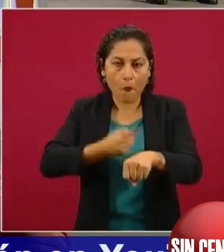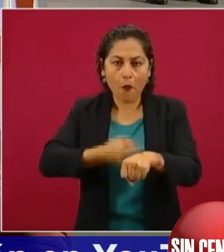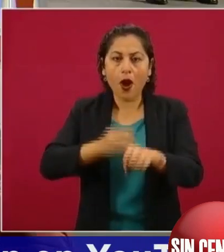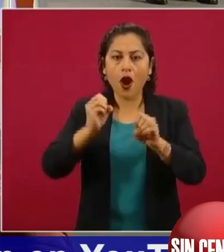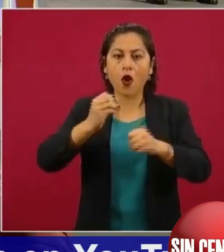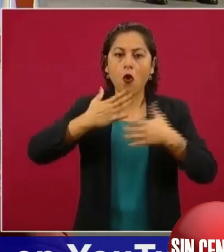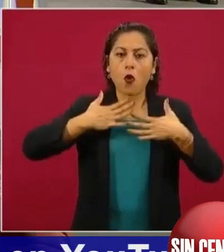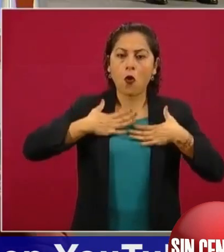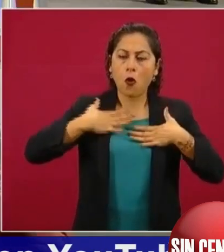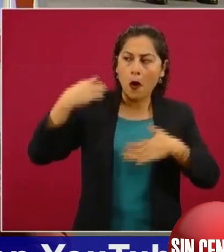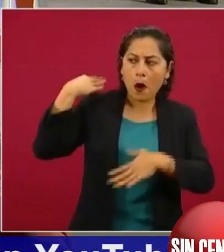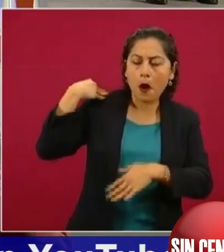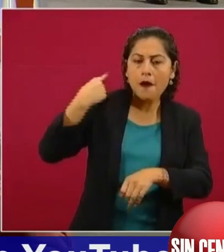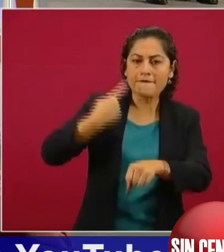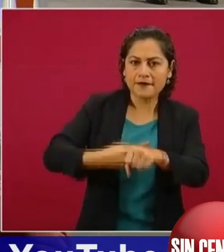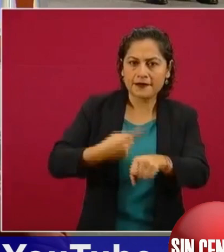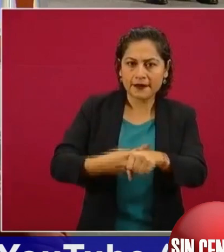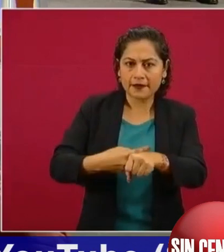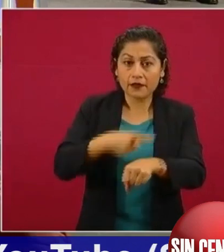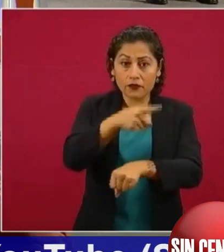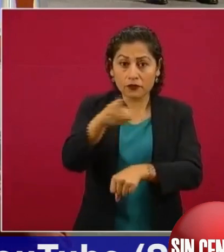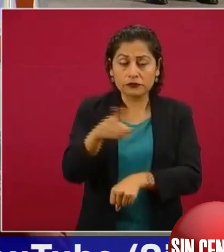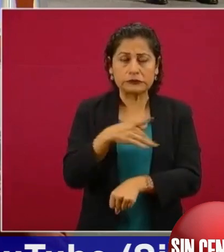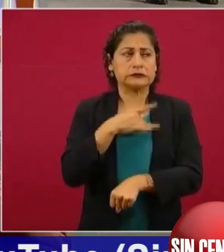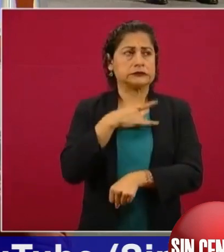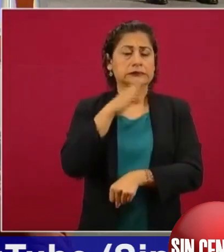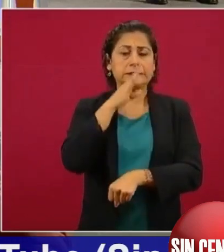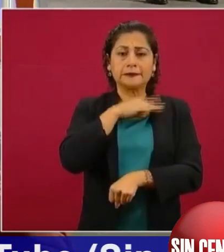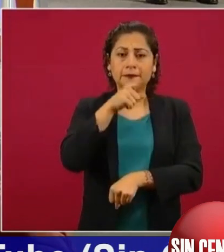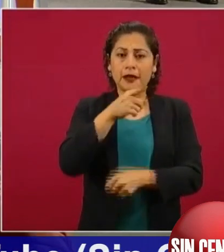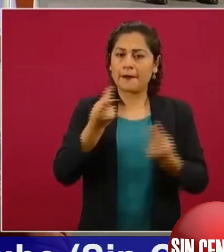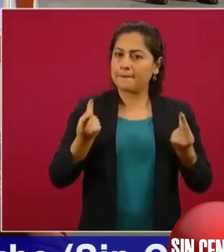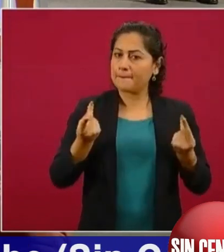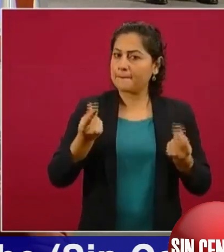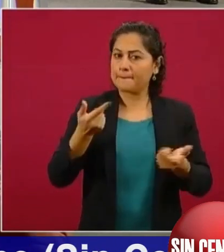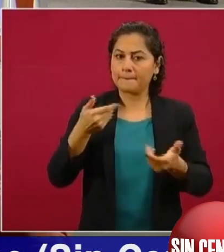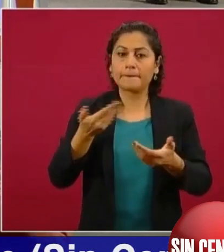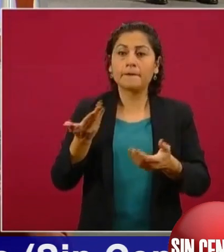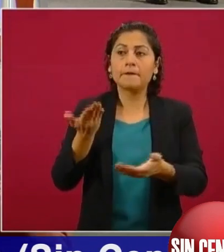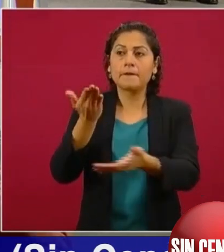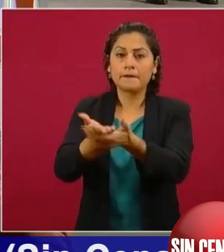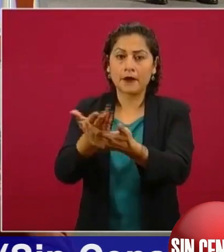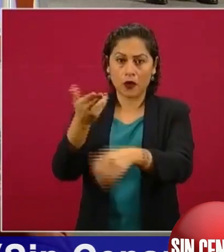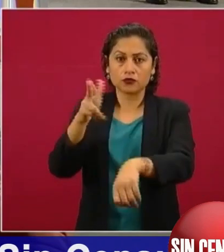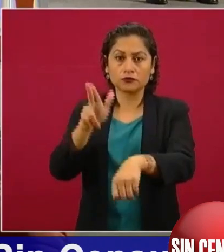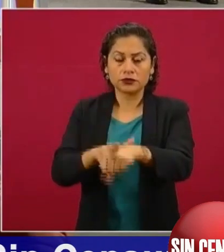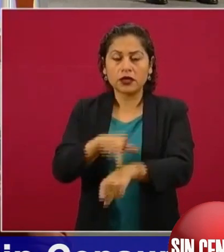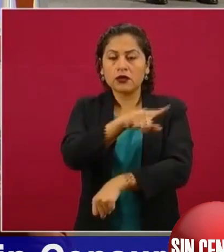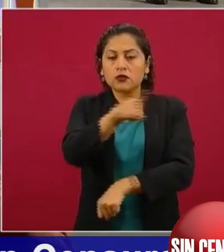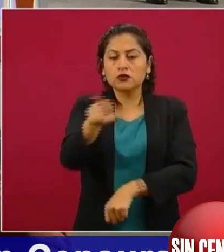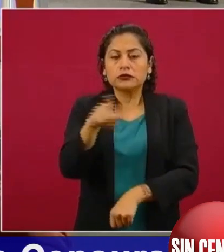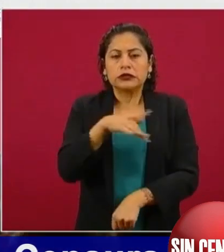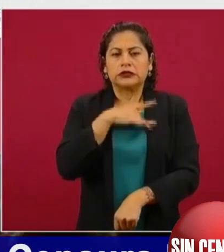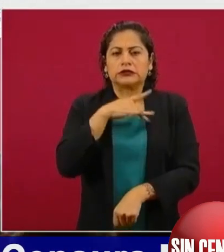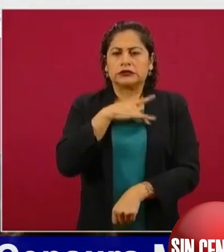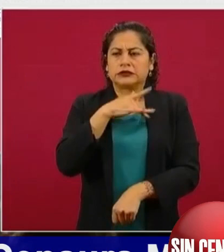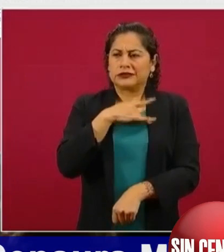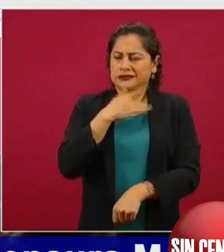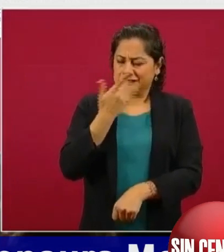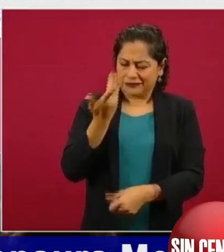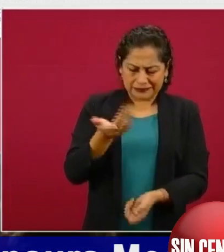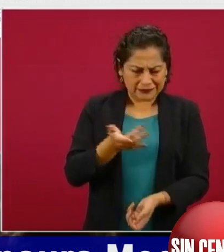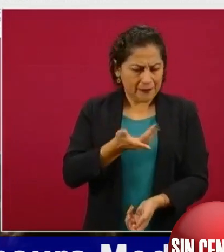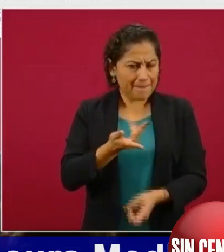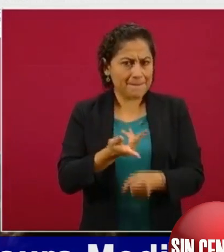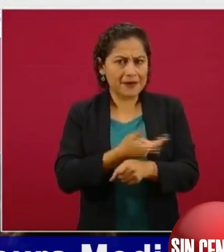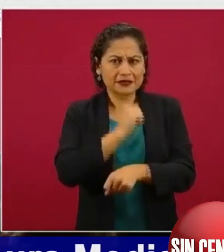crónica, no se espere, por favor, vaya a consulta médica. Usted puede no percibir que tiene una enfermedad grave porque en los primeros días va a sentir